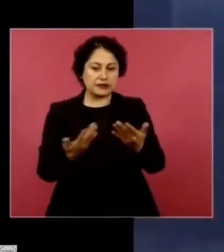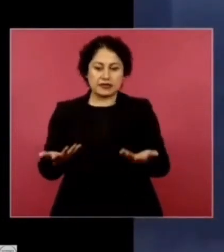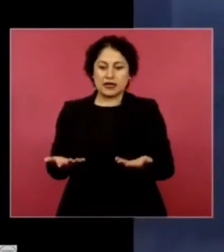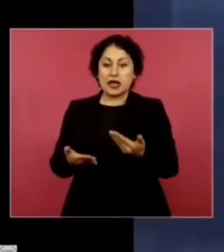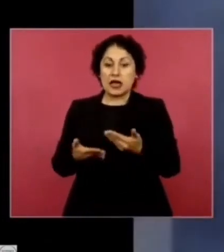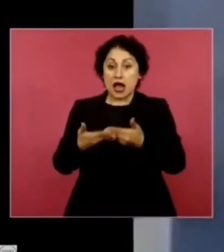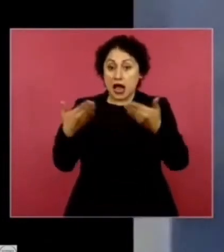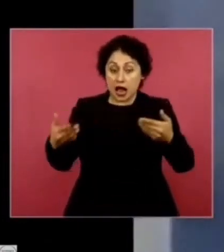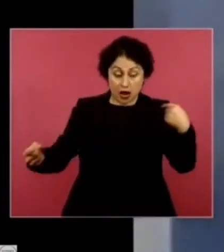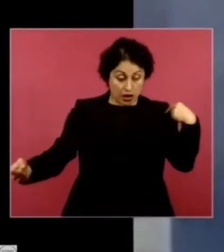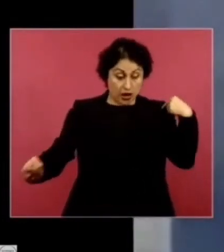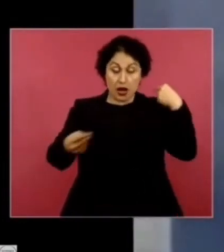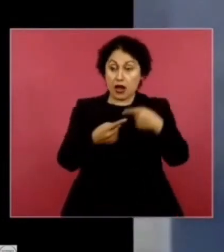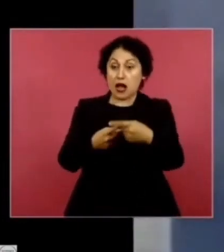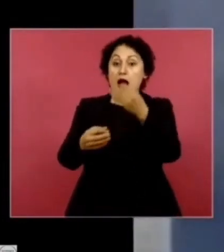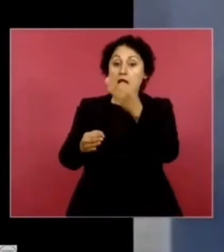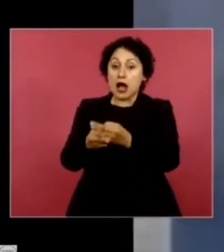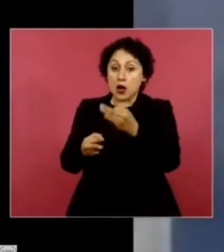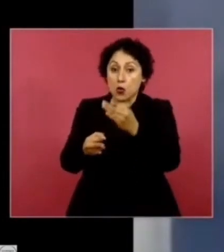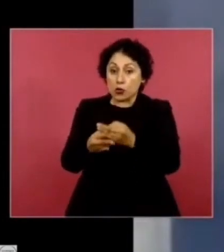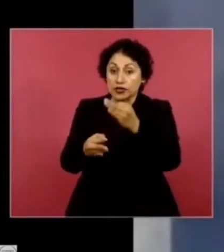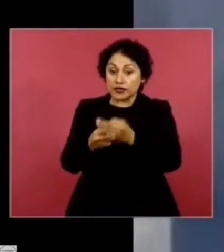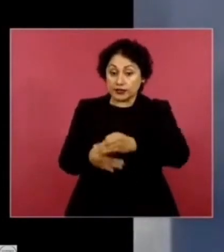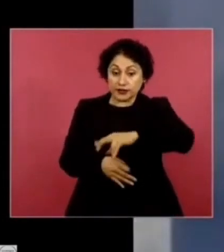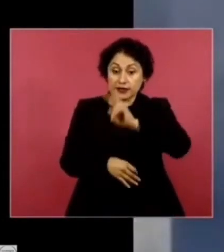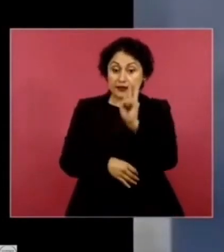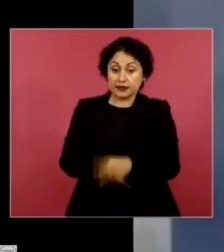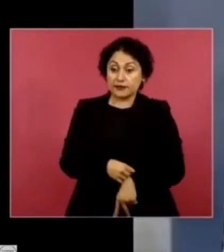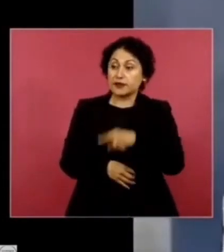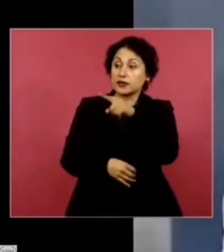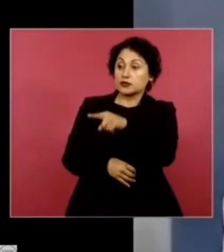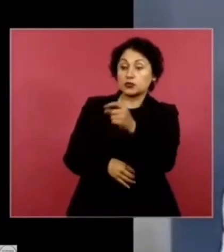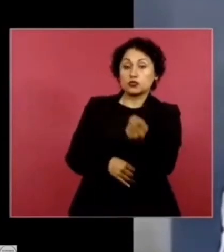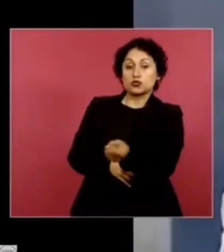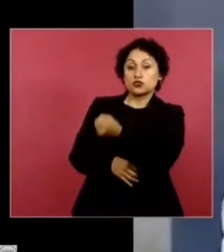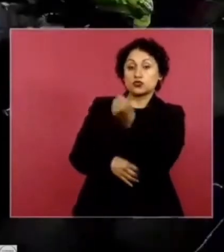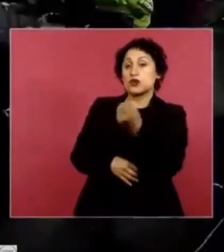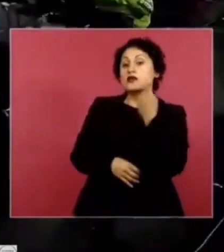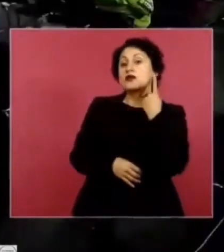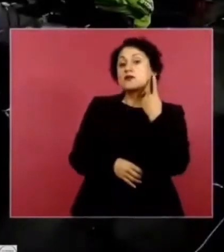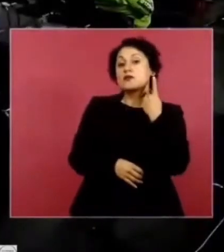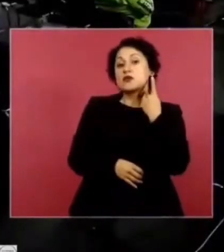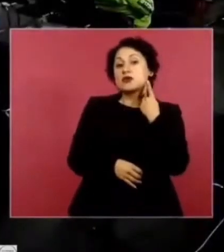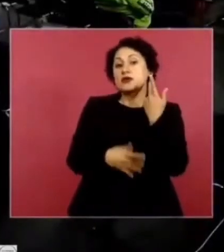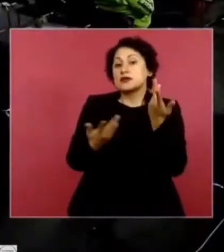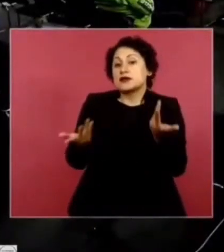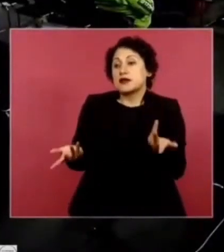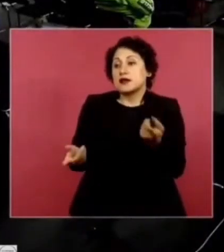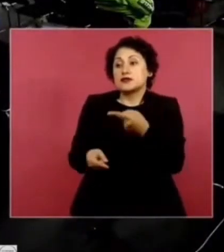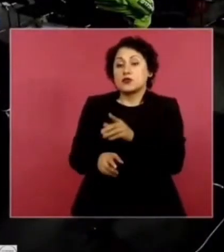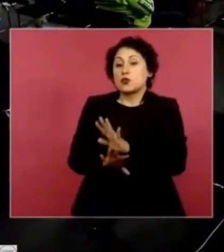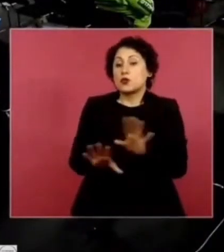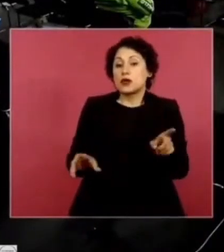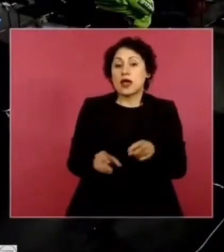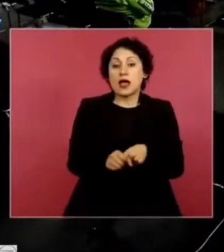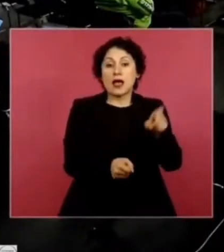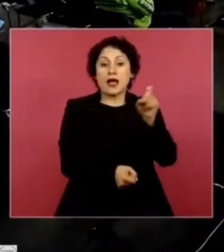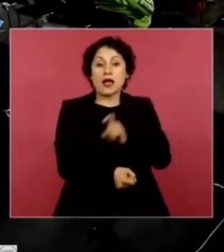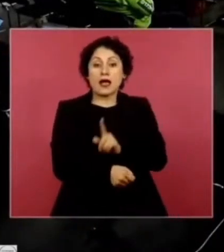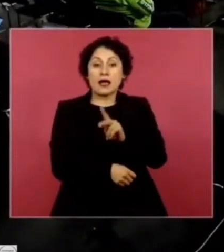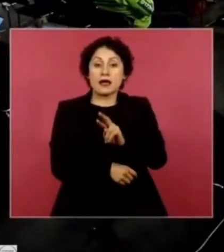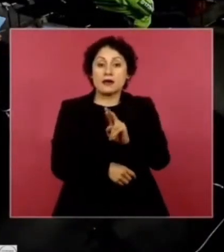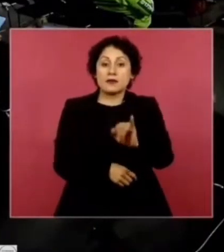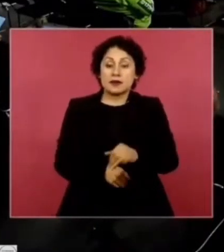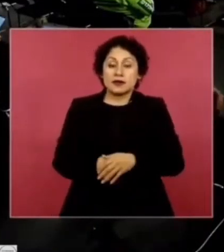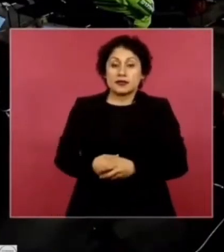situación, Andrés Manuel, en la que tu suerte política, al menos en el corto plazo, queda en manos del PRI. Andrés Sí, Manuel, ocho. queda en manos del Fíjate,